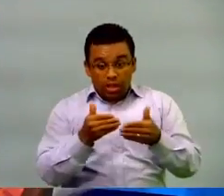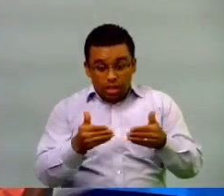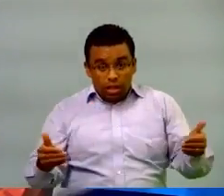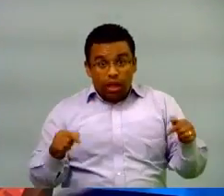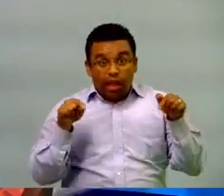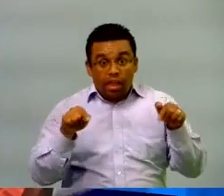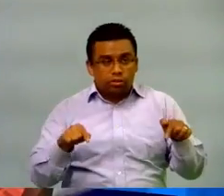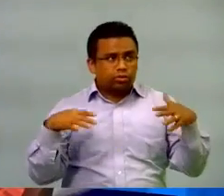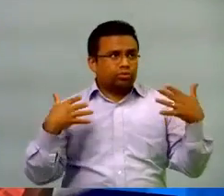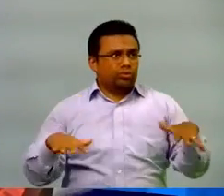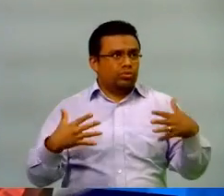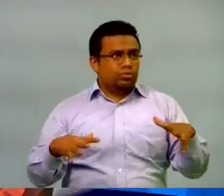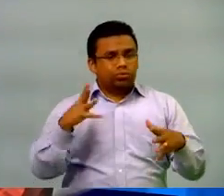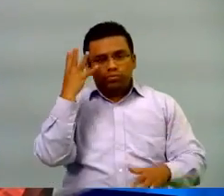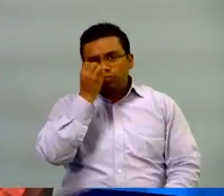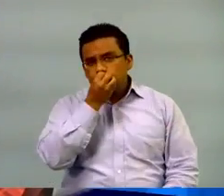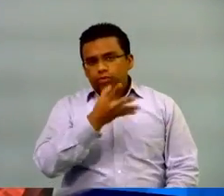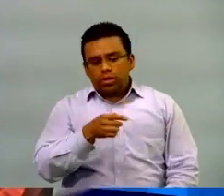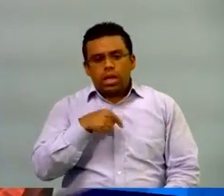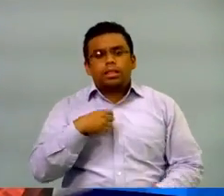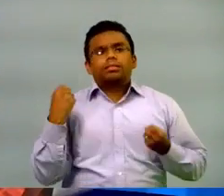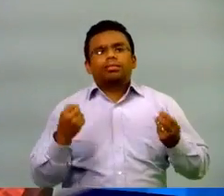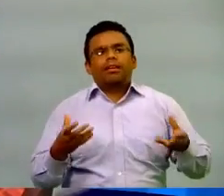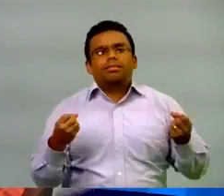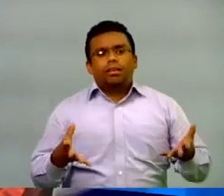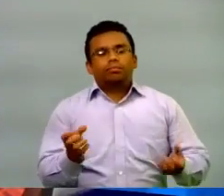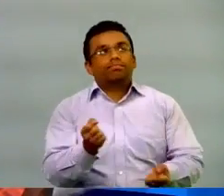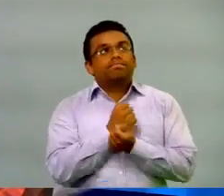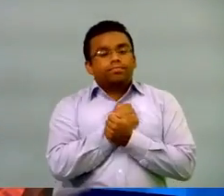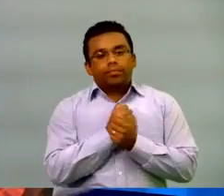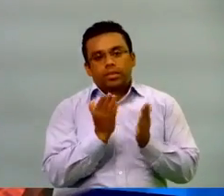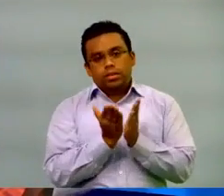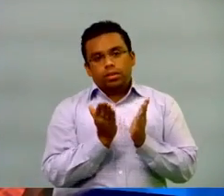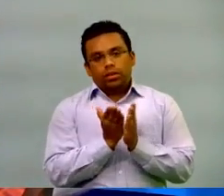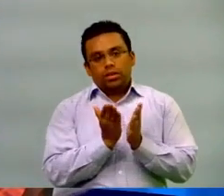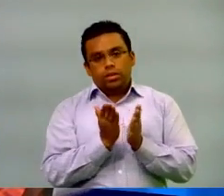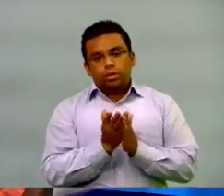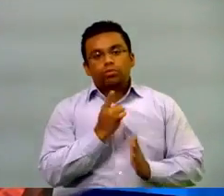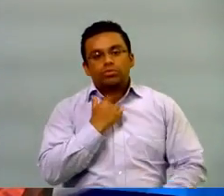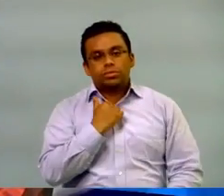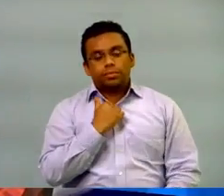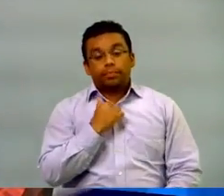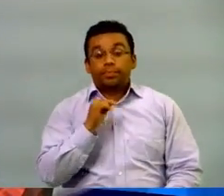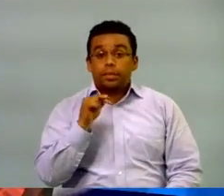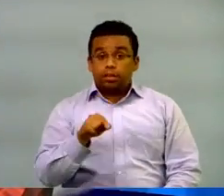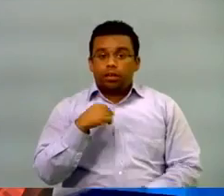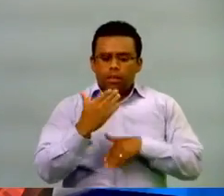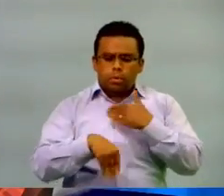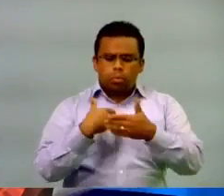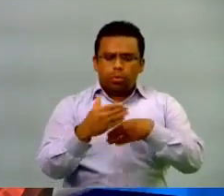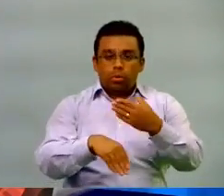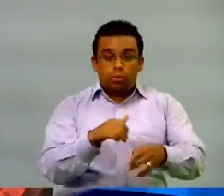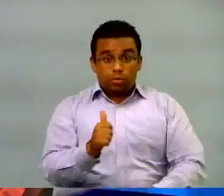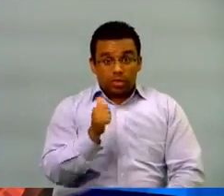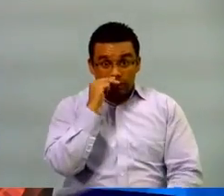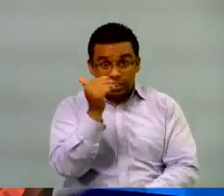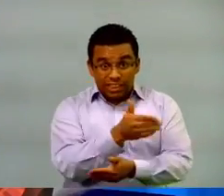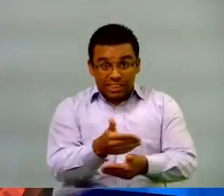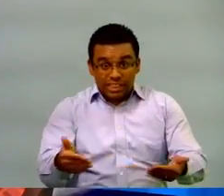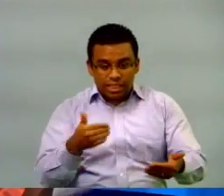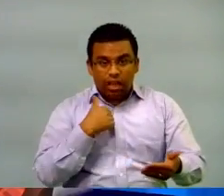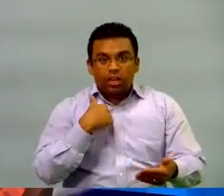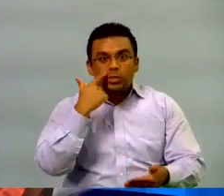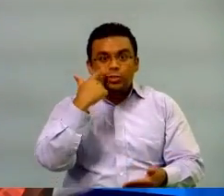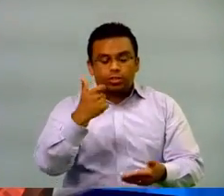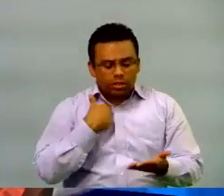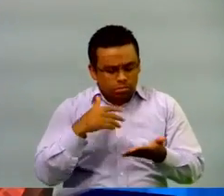de enamorar de eso que es la educación. Entonces, se convierte en una experiencia cuando ellos gozan, cuando ellos